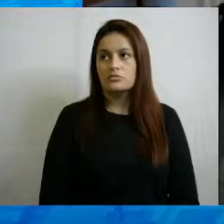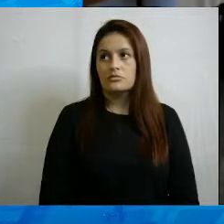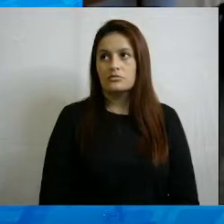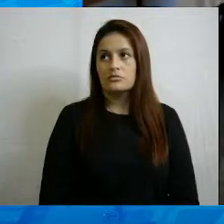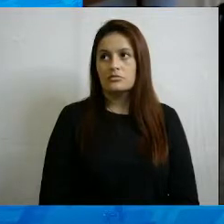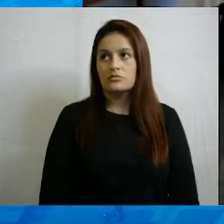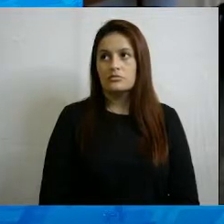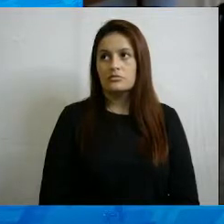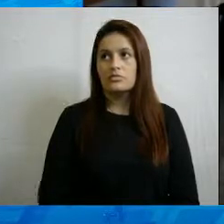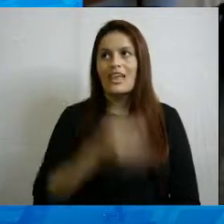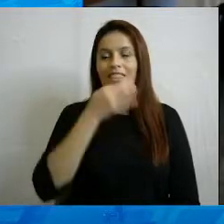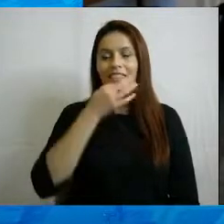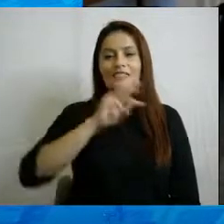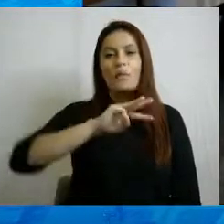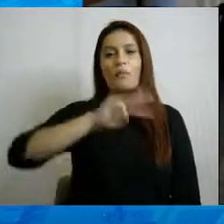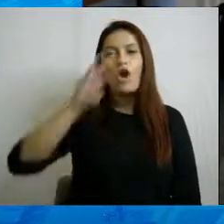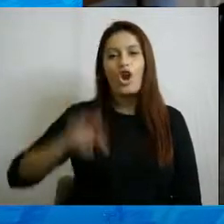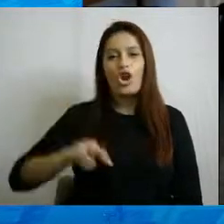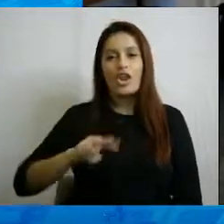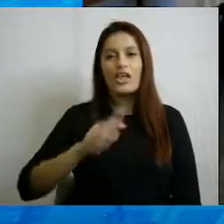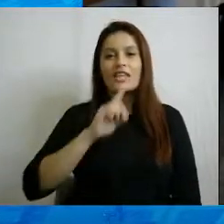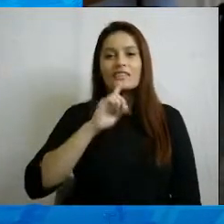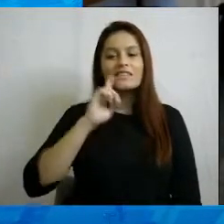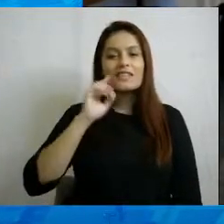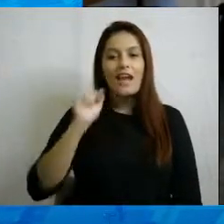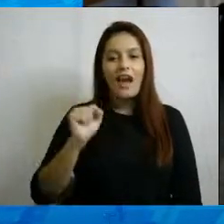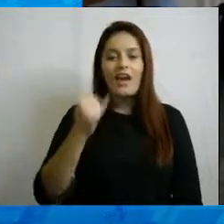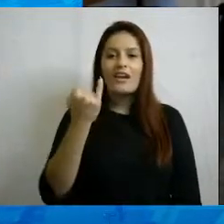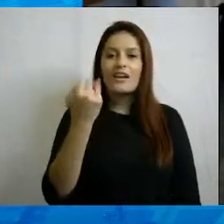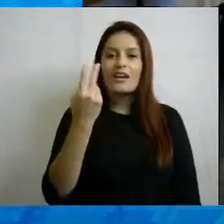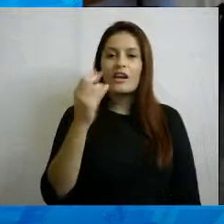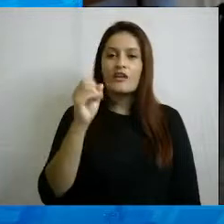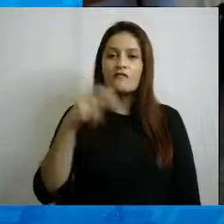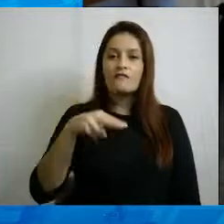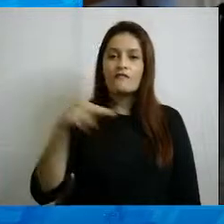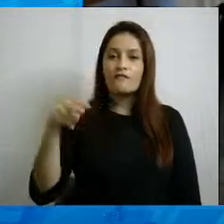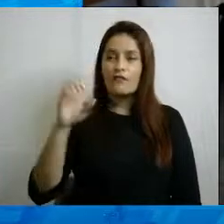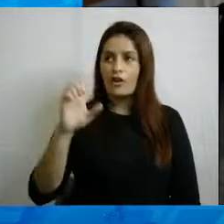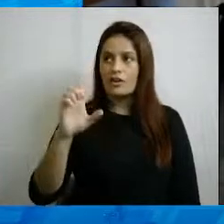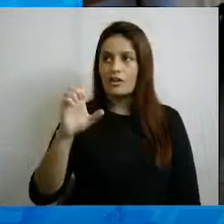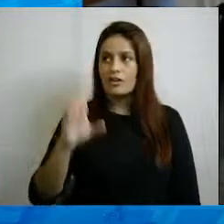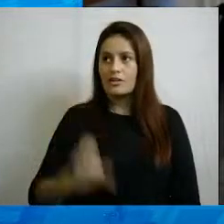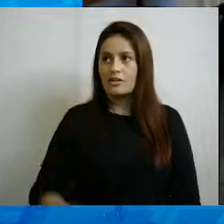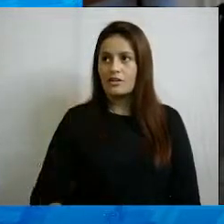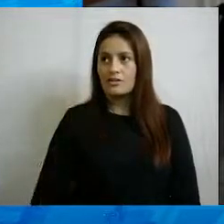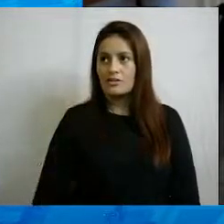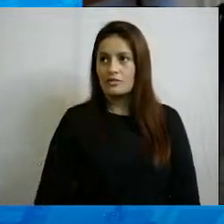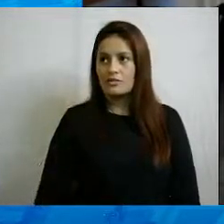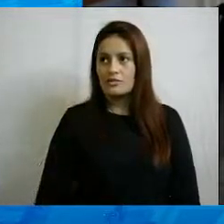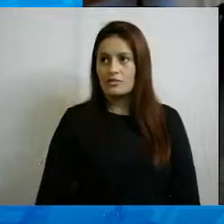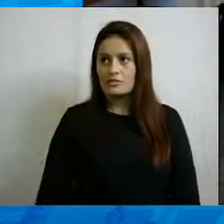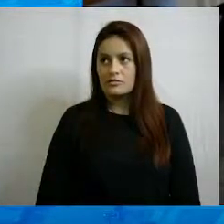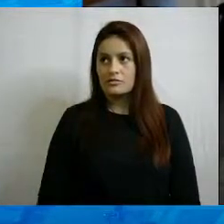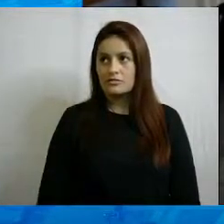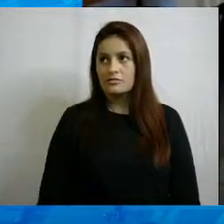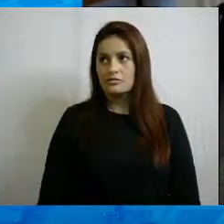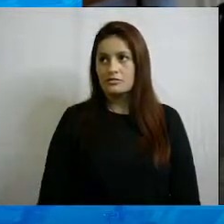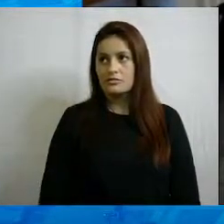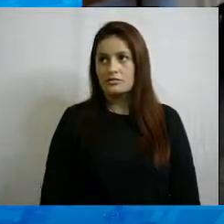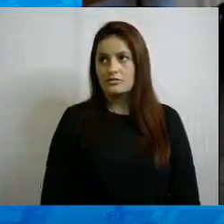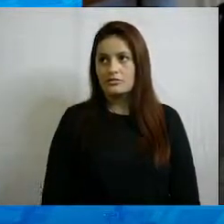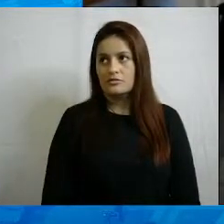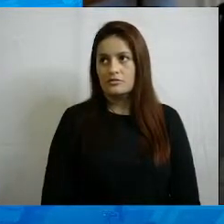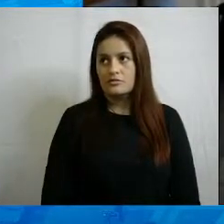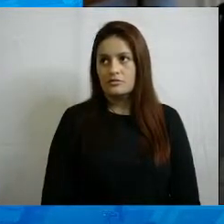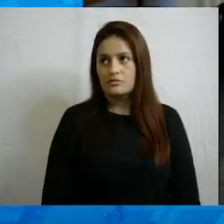todo. De todo lo que piden las mamás, los niños, tengo herencia, incluso he ido a casamientos de niñas que se han casado, que